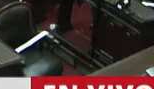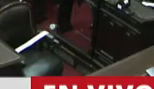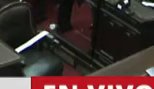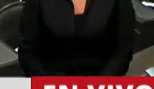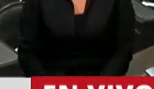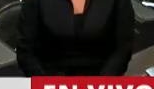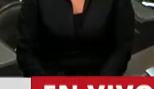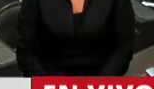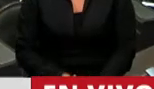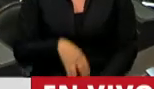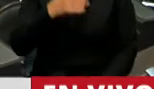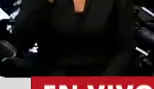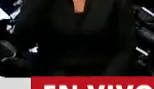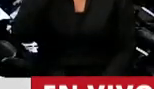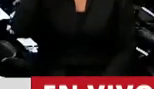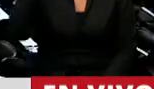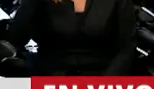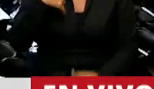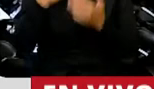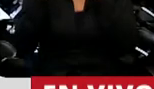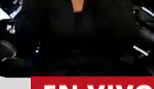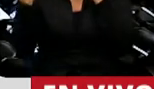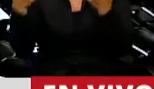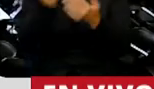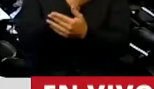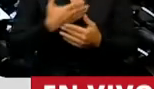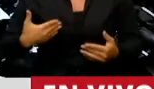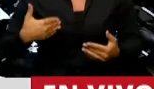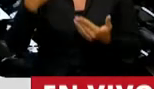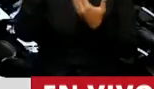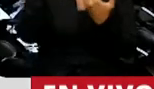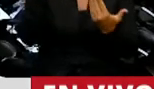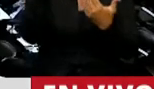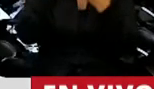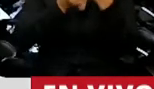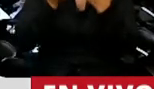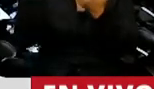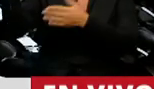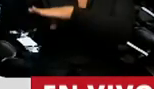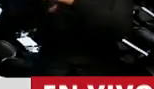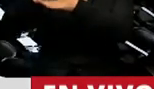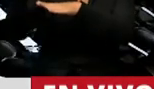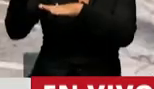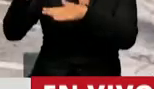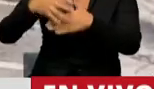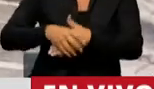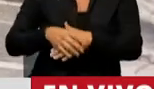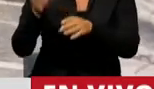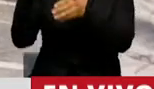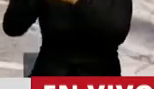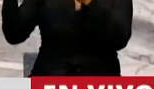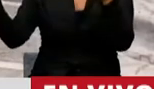Muchas gracias, Presidenta. Un saludo al ministro que ha venido a acompañarnos con parte de